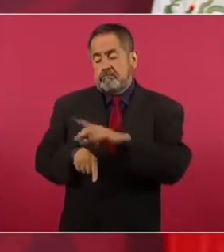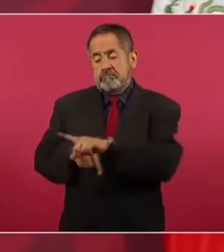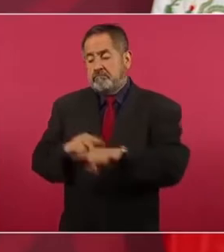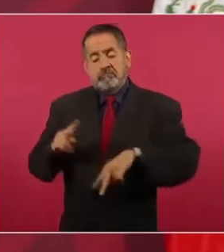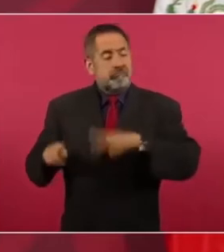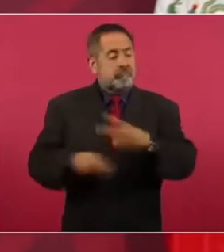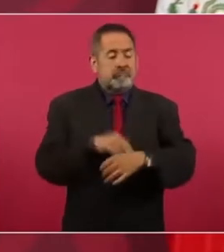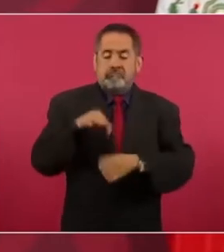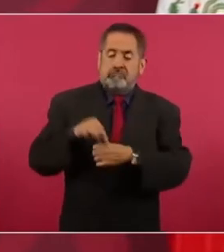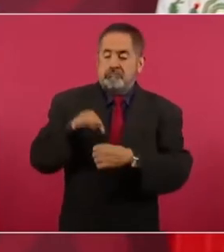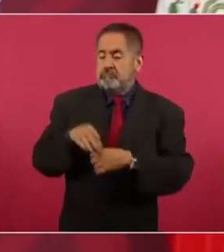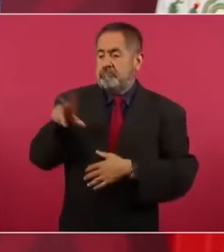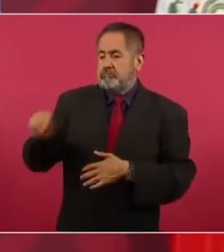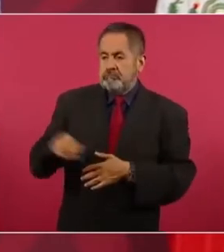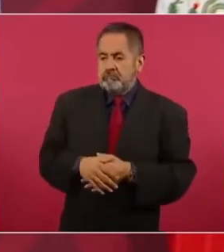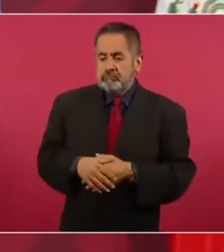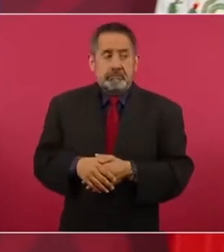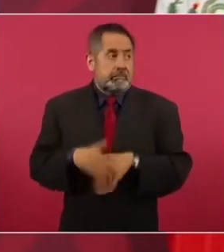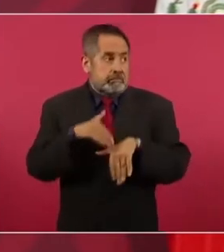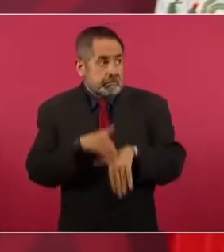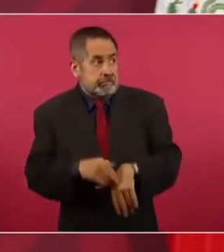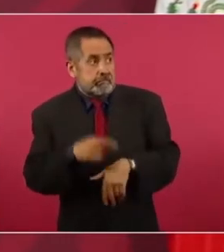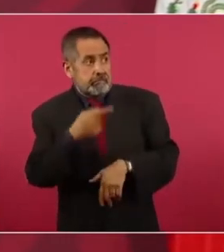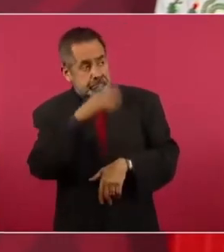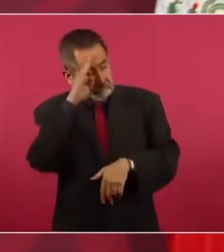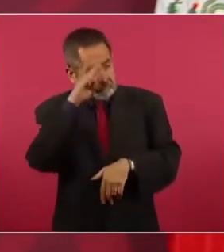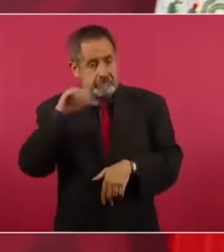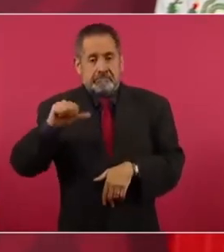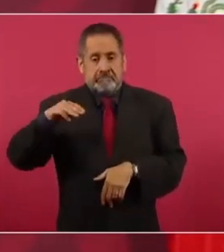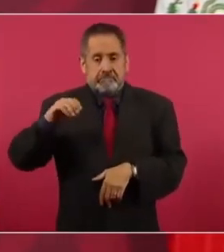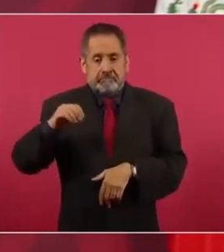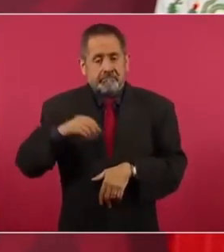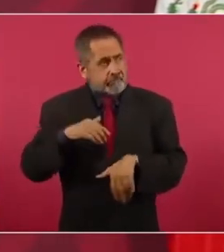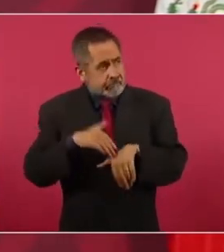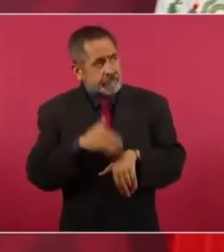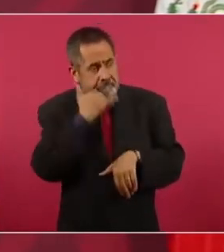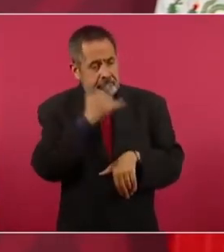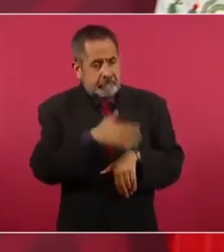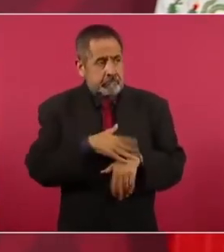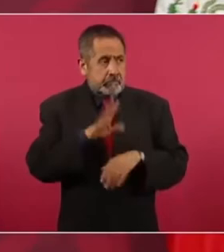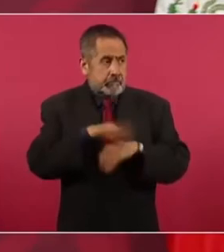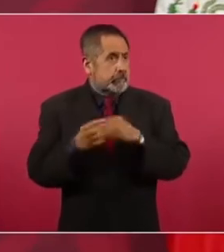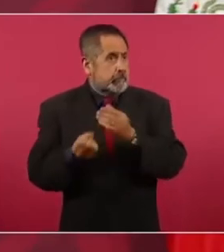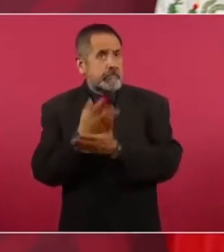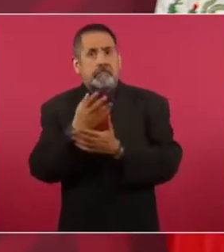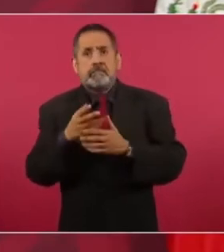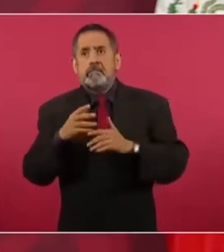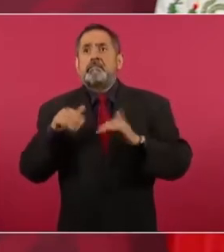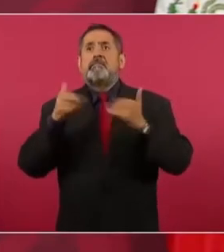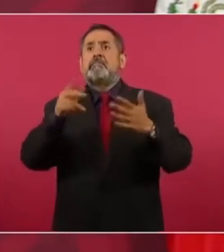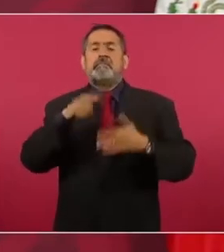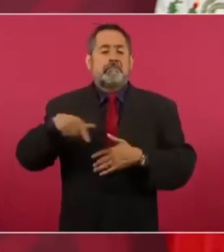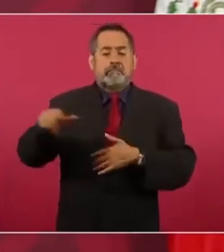y dependían del amo. No podían ni siquiera salir del